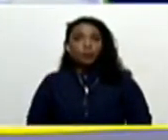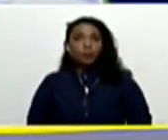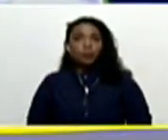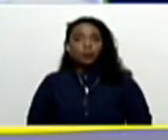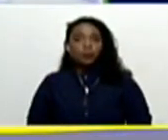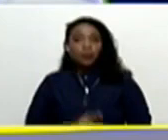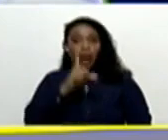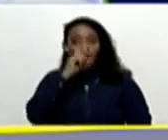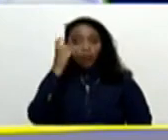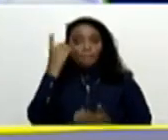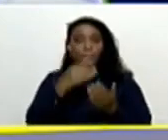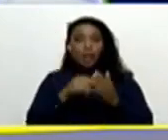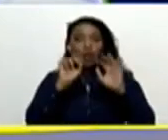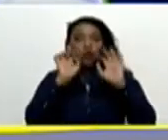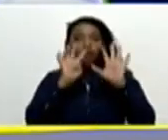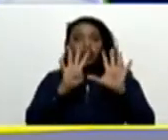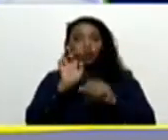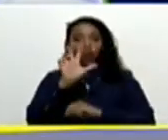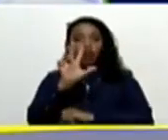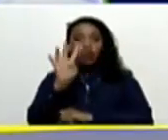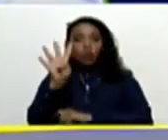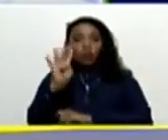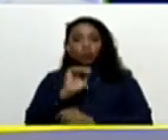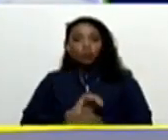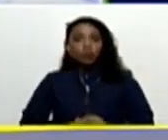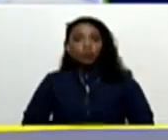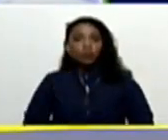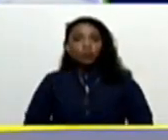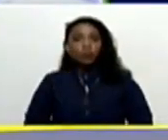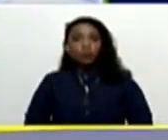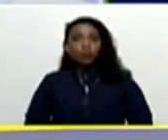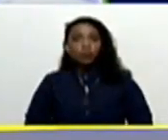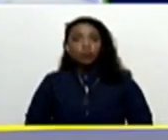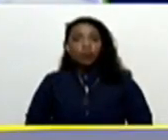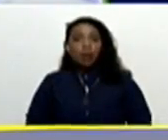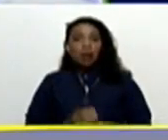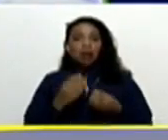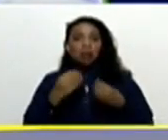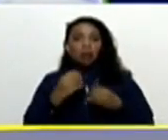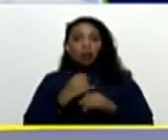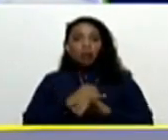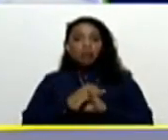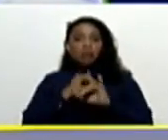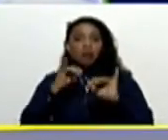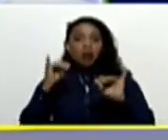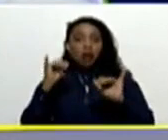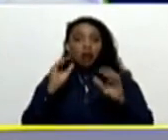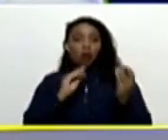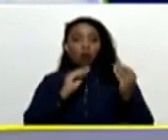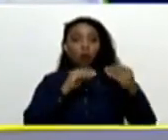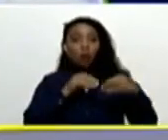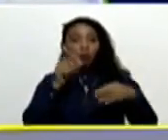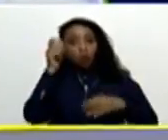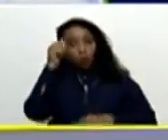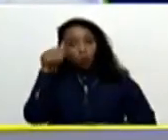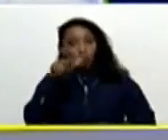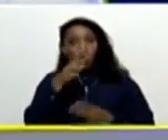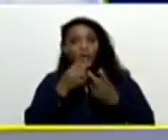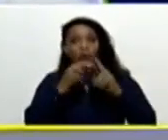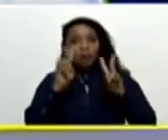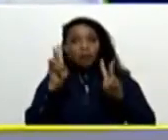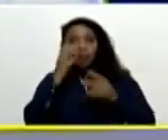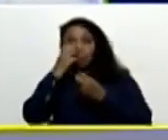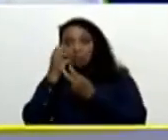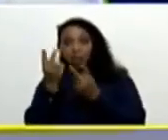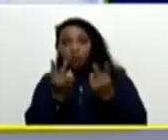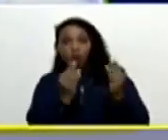del año 1934, para terminar de firmar los acuerdos de paz. Lo invitó a la